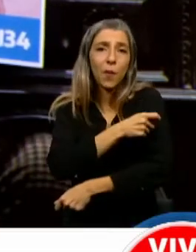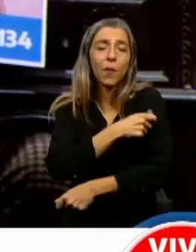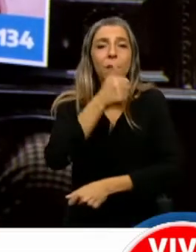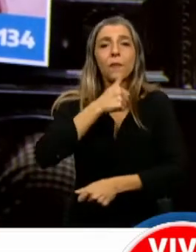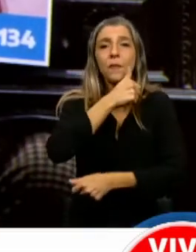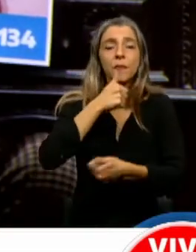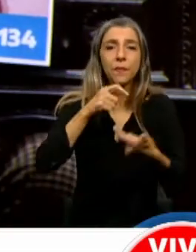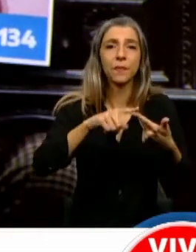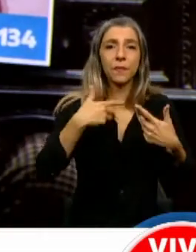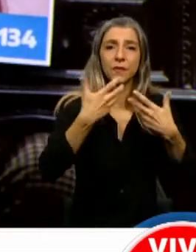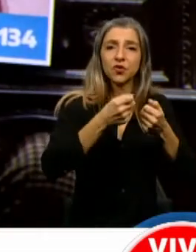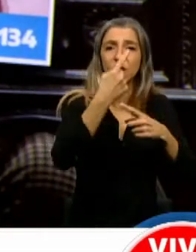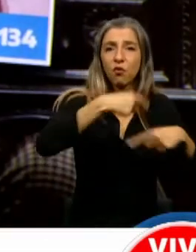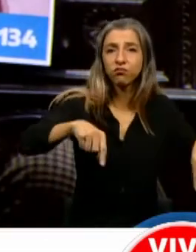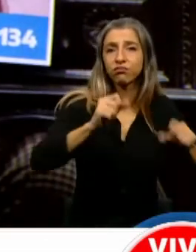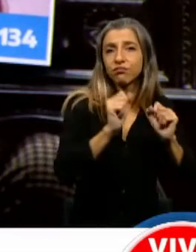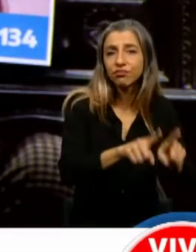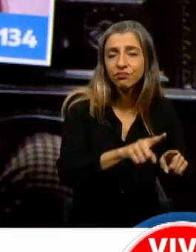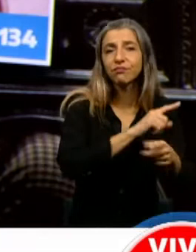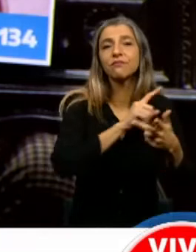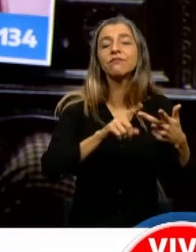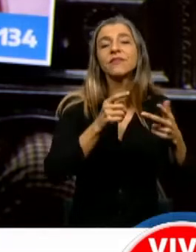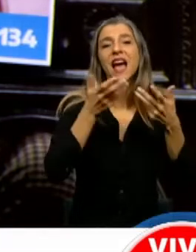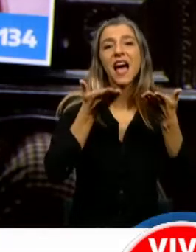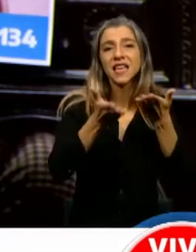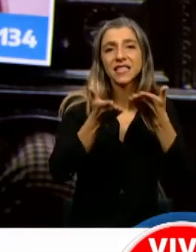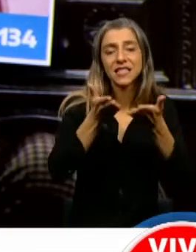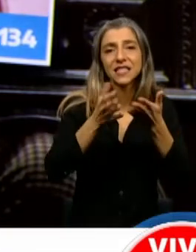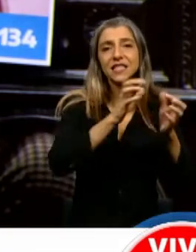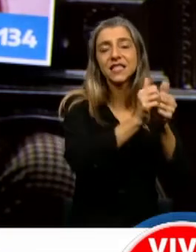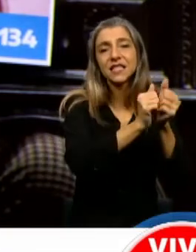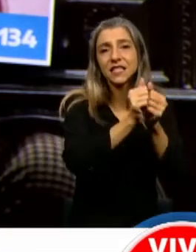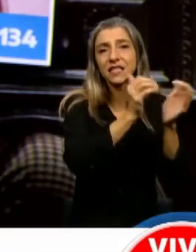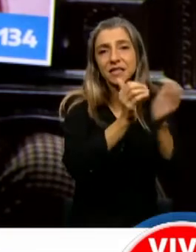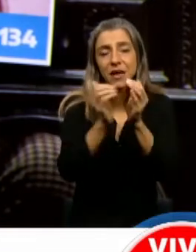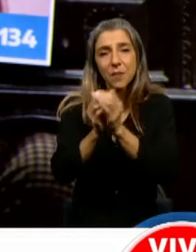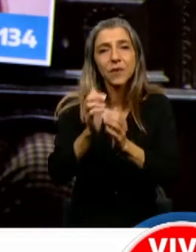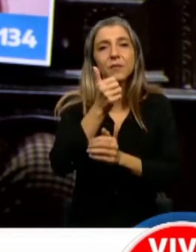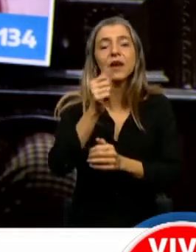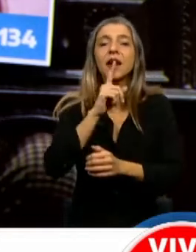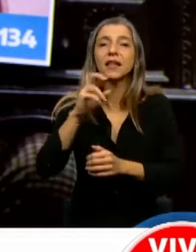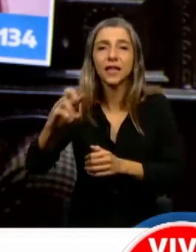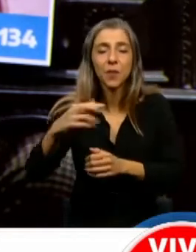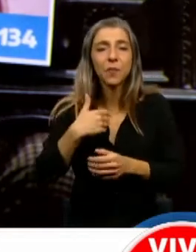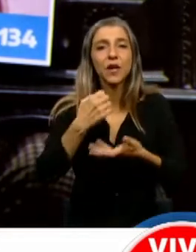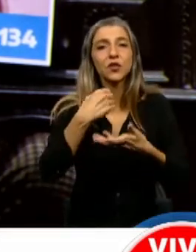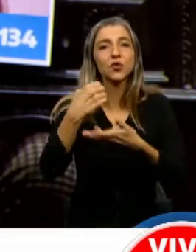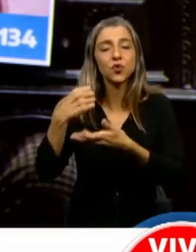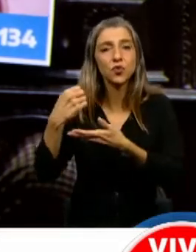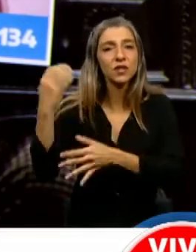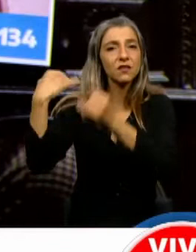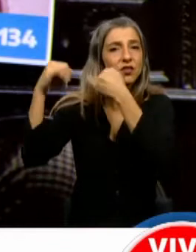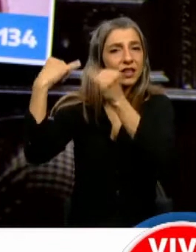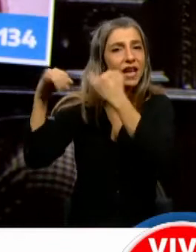insumos hospitalarios, asistencia a las pymes, IFE, ATP, subsidio de tasas, créditos con